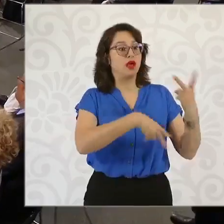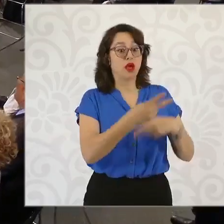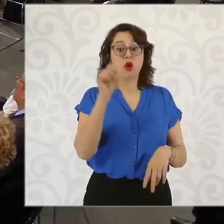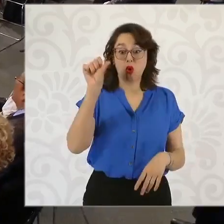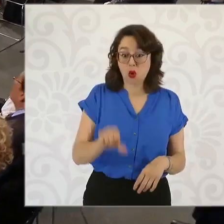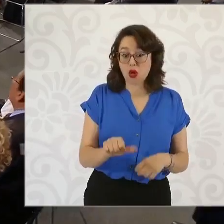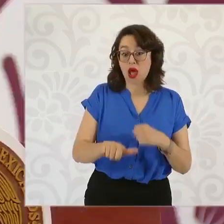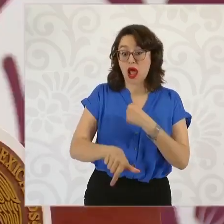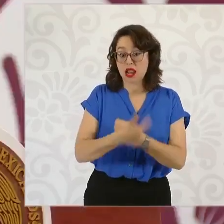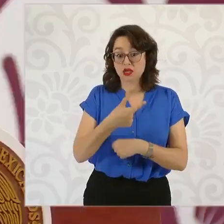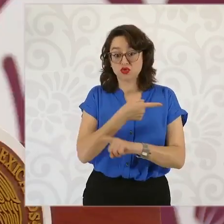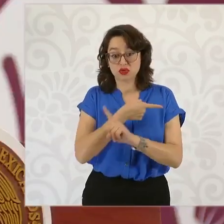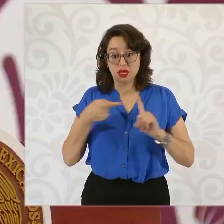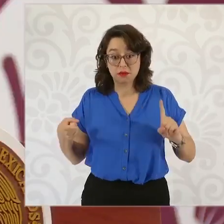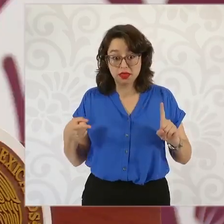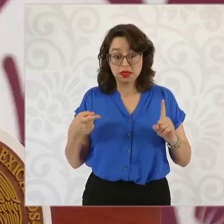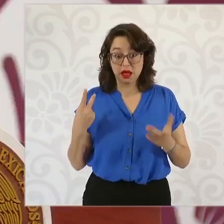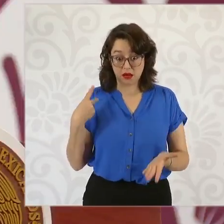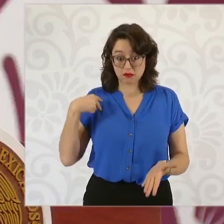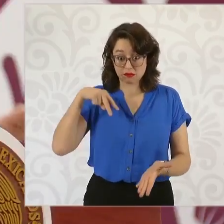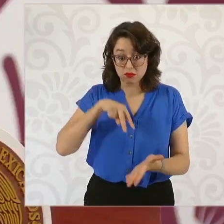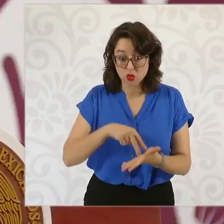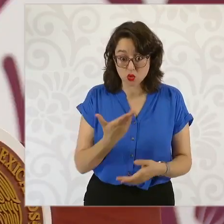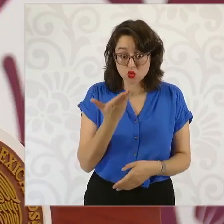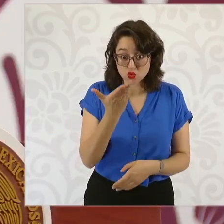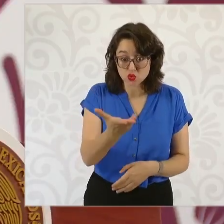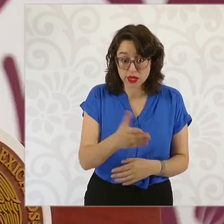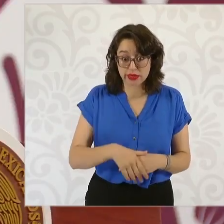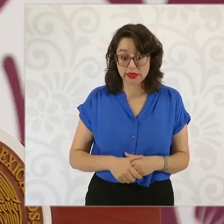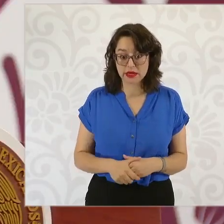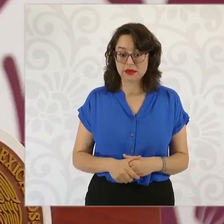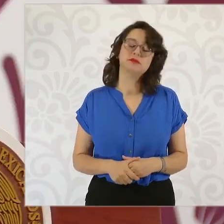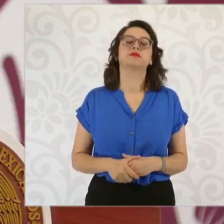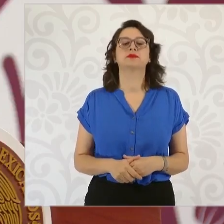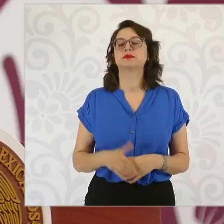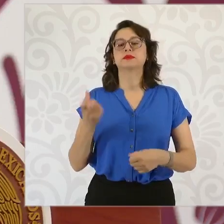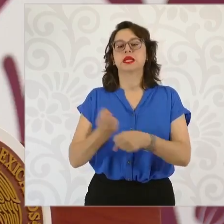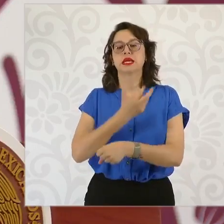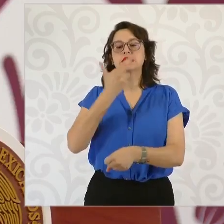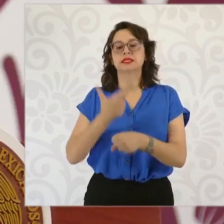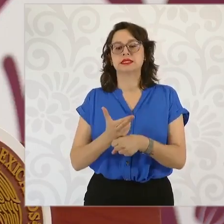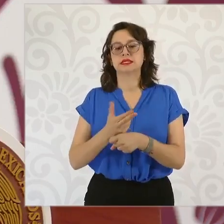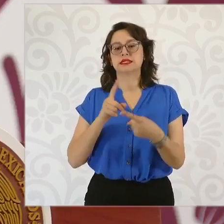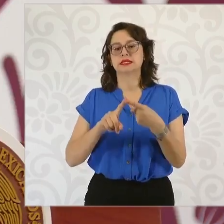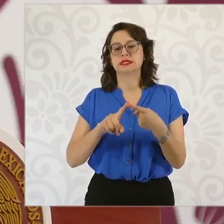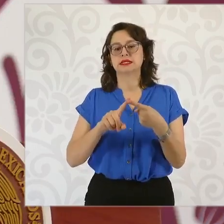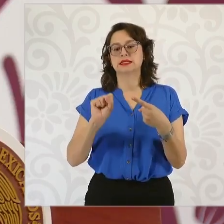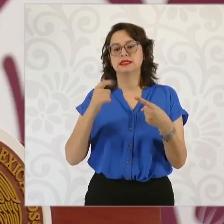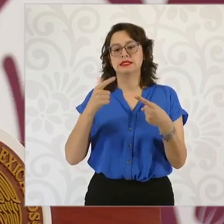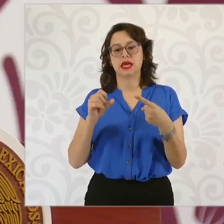Está abierta la mesa con los secretarios, con la secretaria de Gobernación y el secretario de Educación,